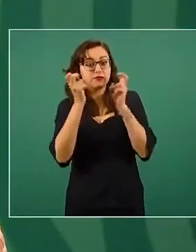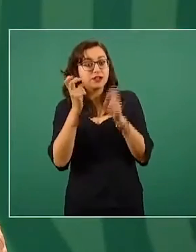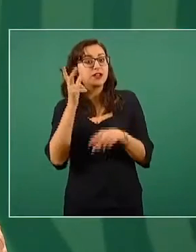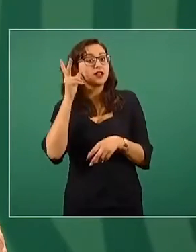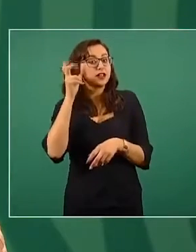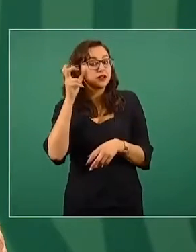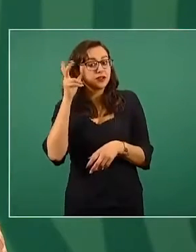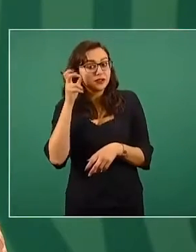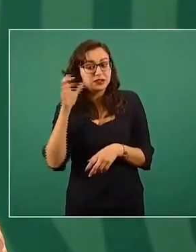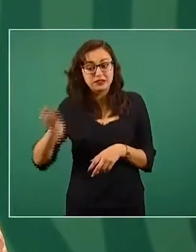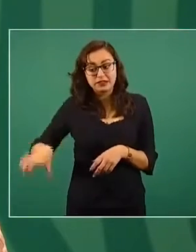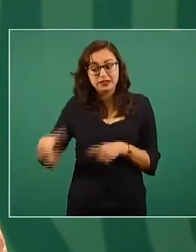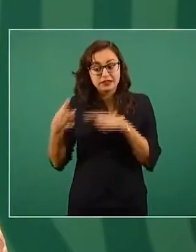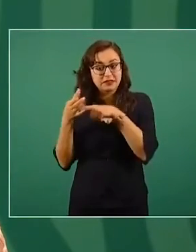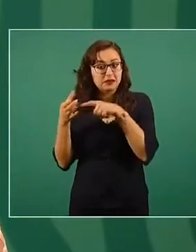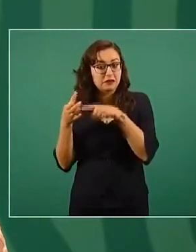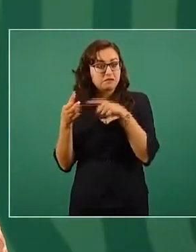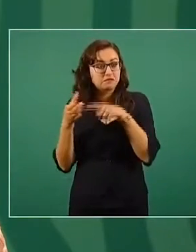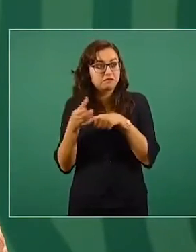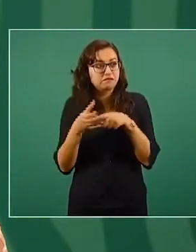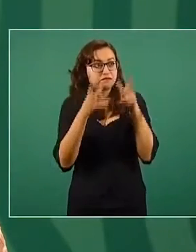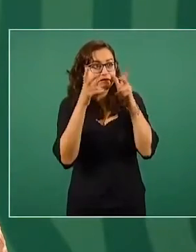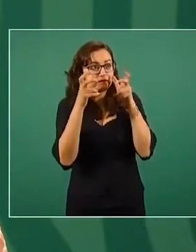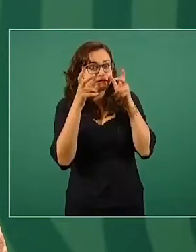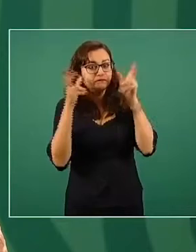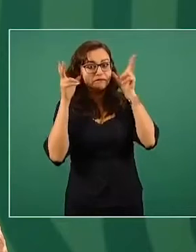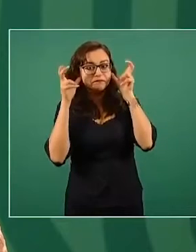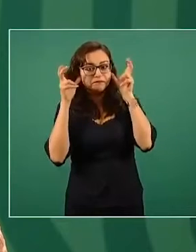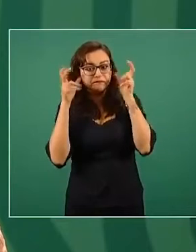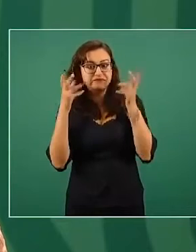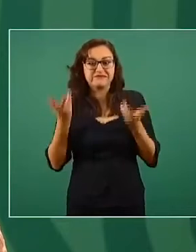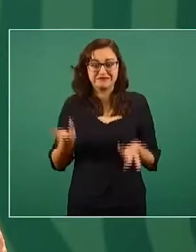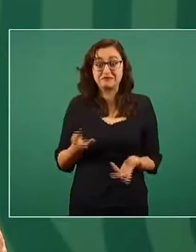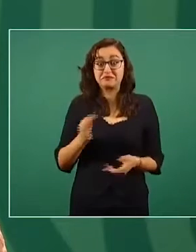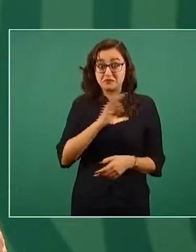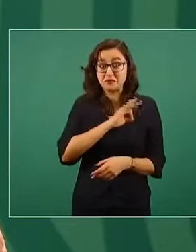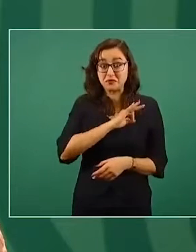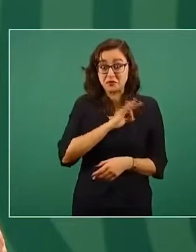escuchan todo. Dicen no,